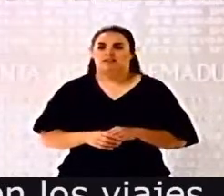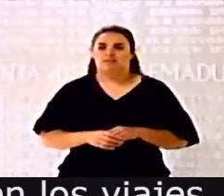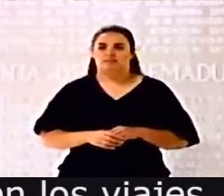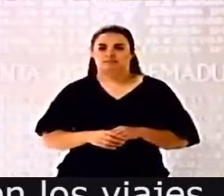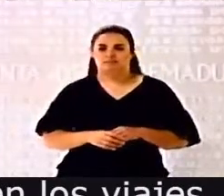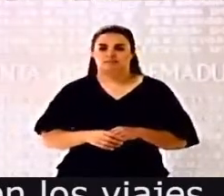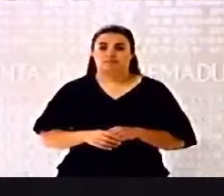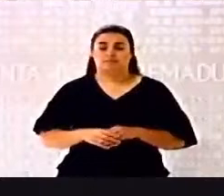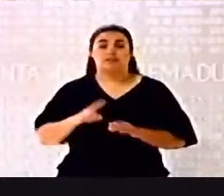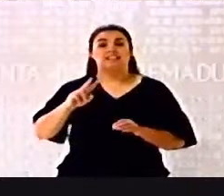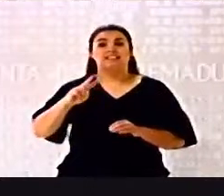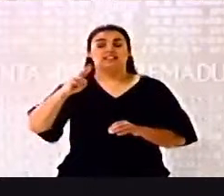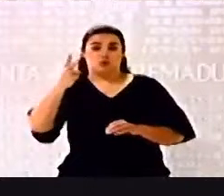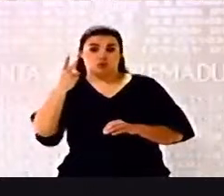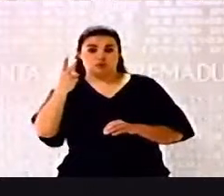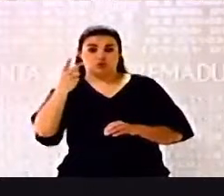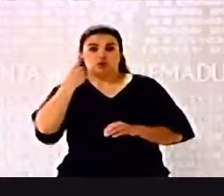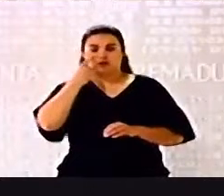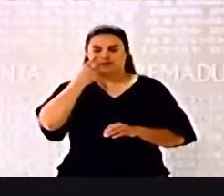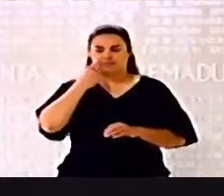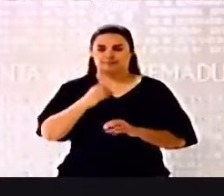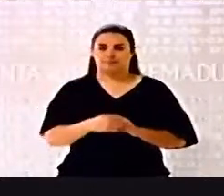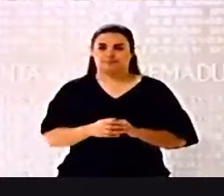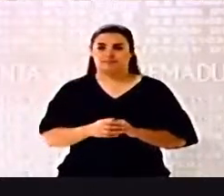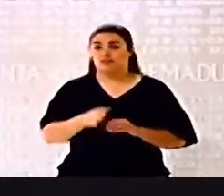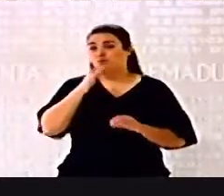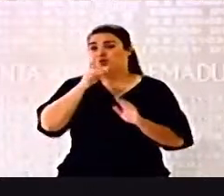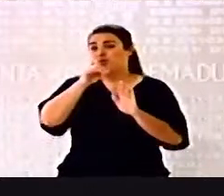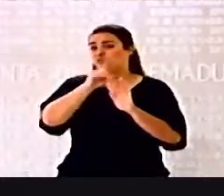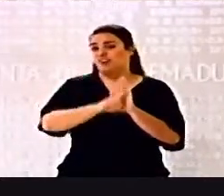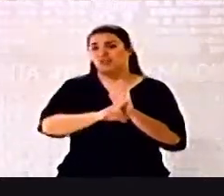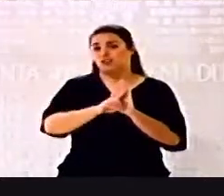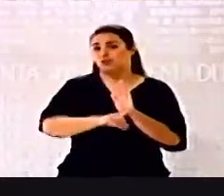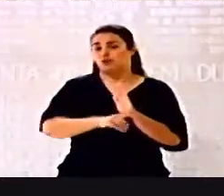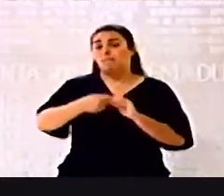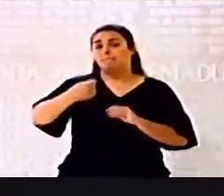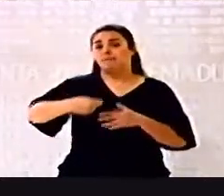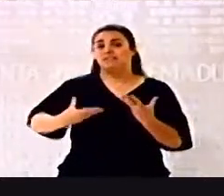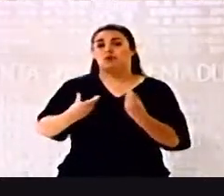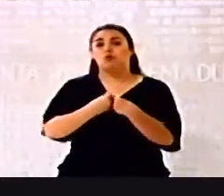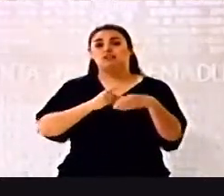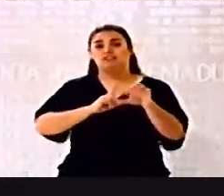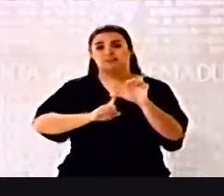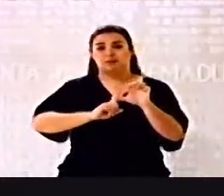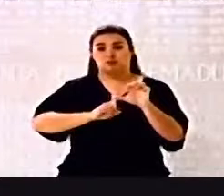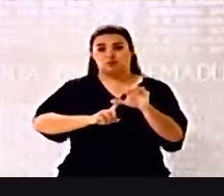Y, en segundo lugar, por decreto del presidente de la Junta de Extremadura,